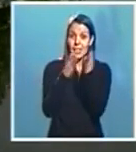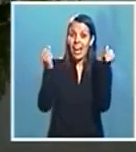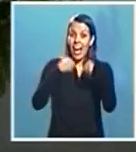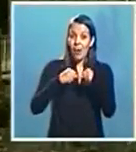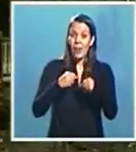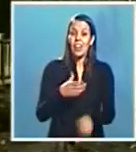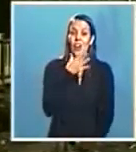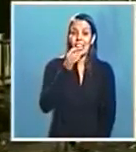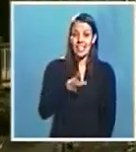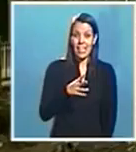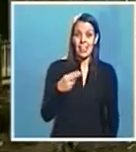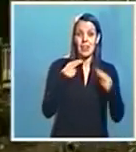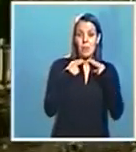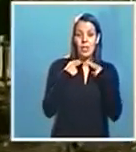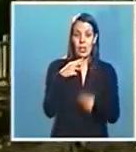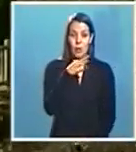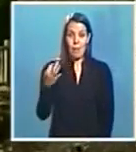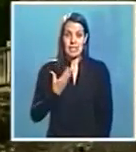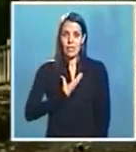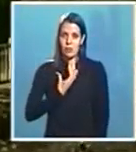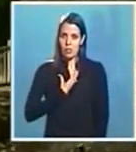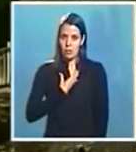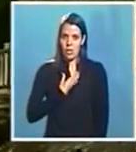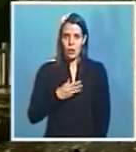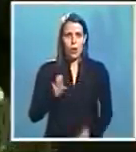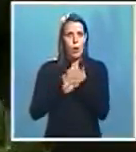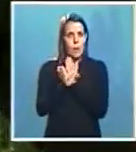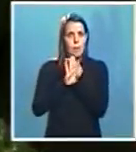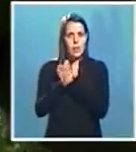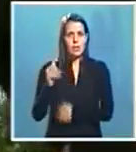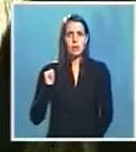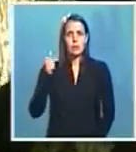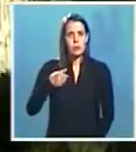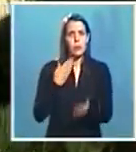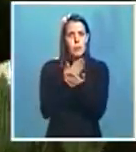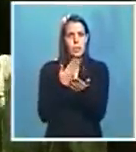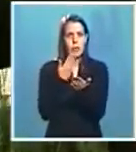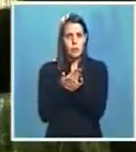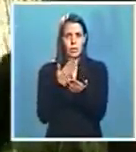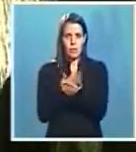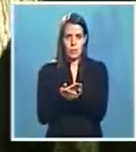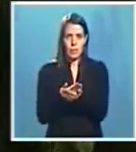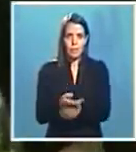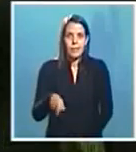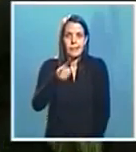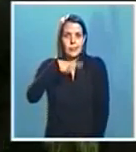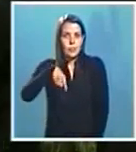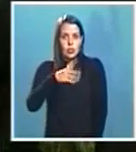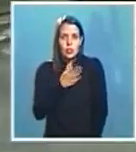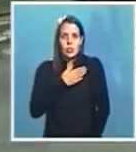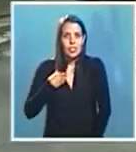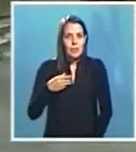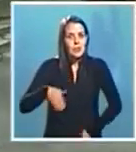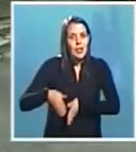e Concello inclúe esta actuación demandada polos habitantes da cidade. Hai que telo iluminada máis que unha pasarela por aí moi